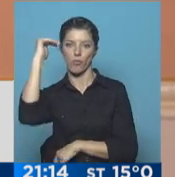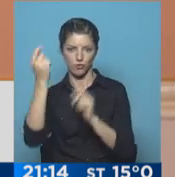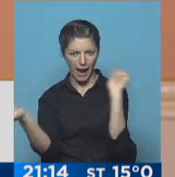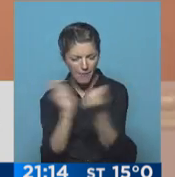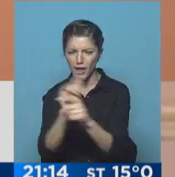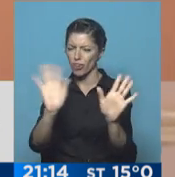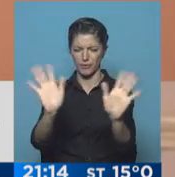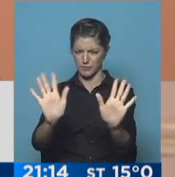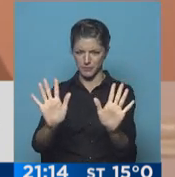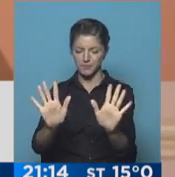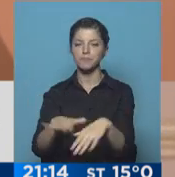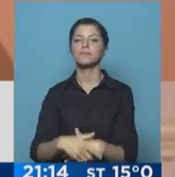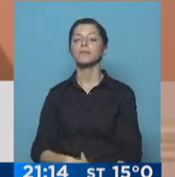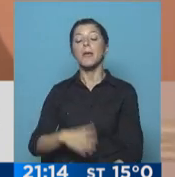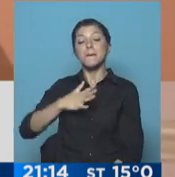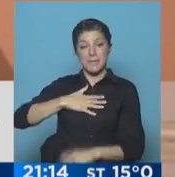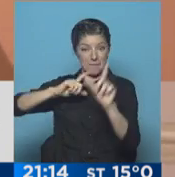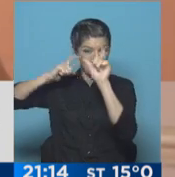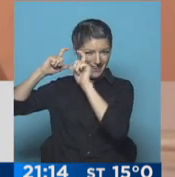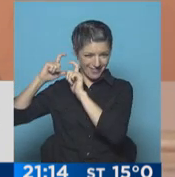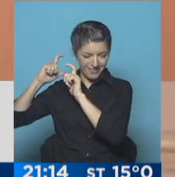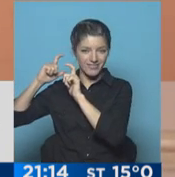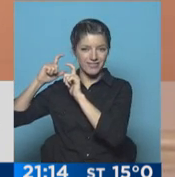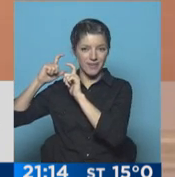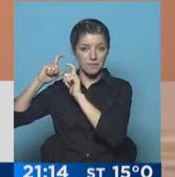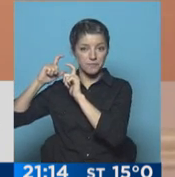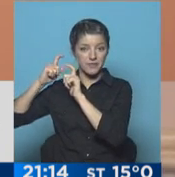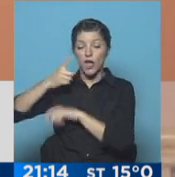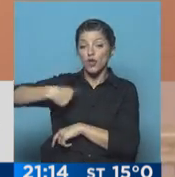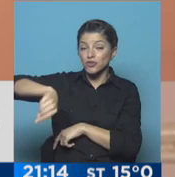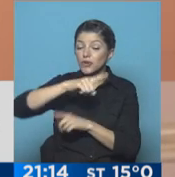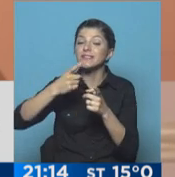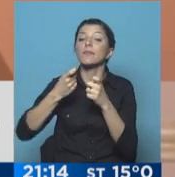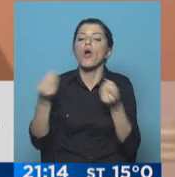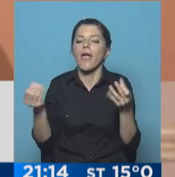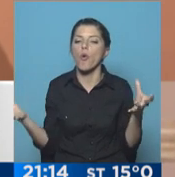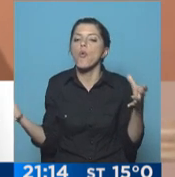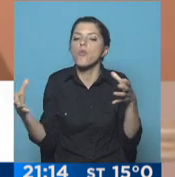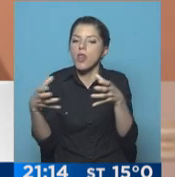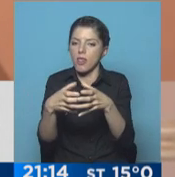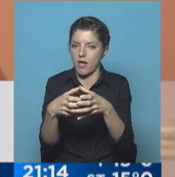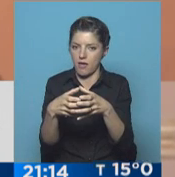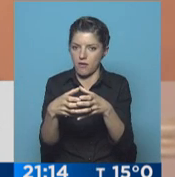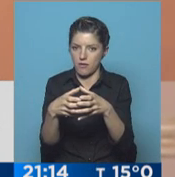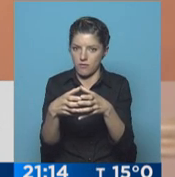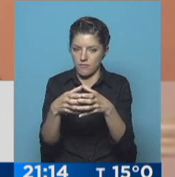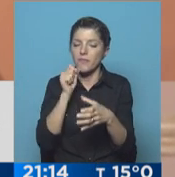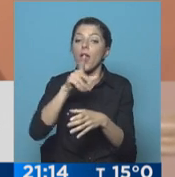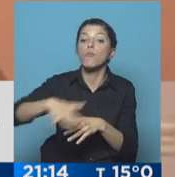no. La experiencia de que nosotros necesitamos la unidad del campo